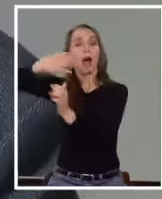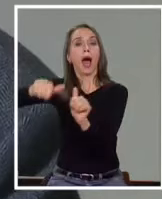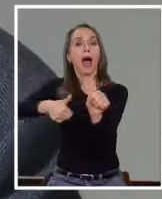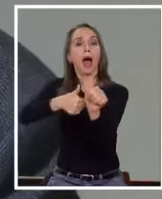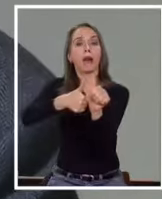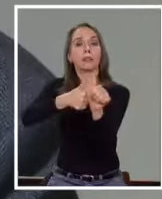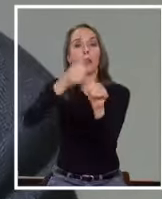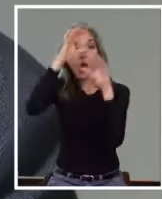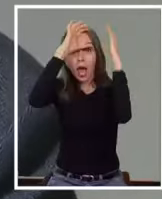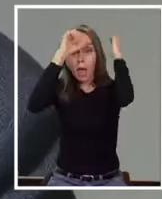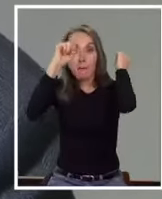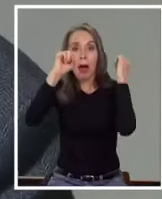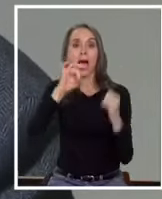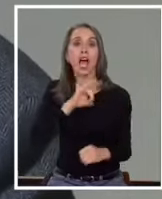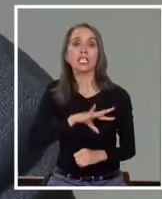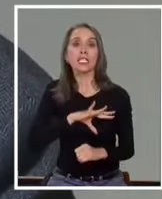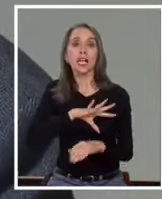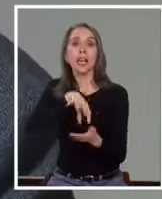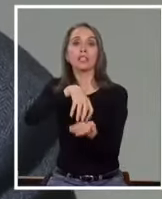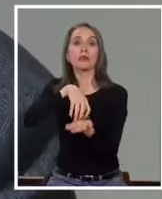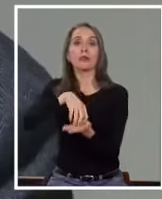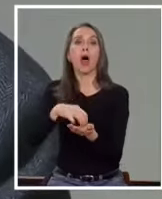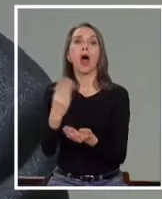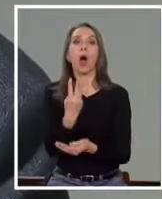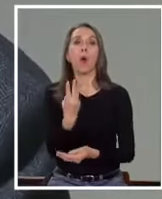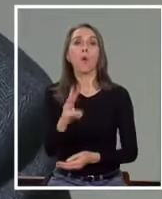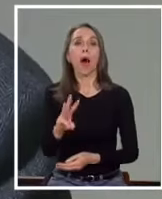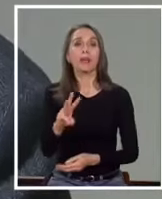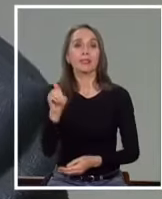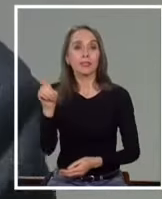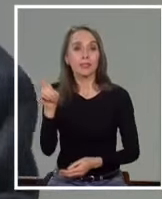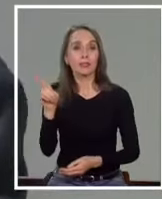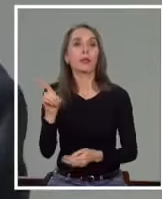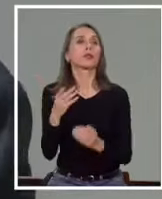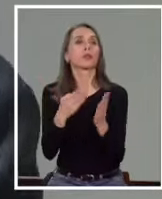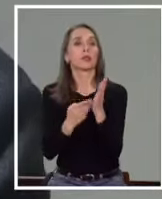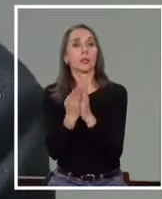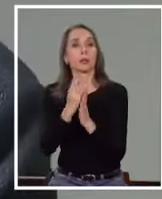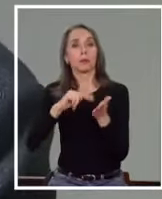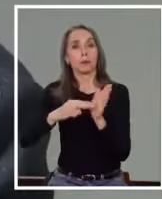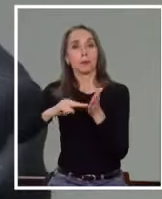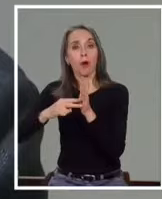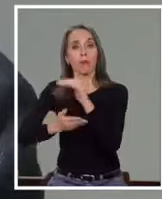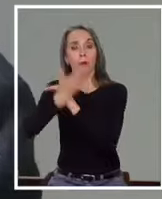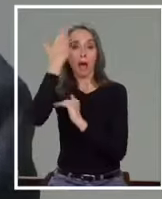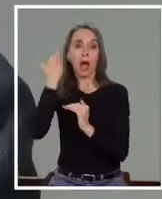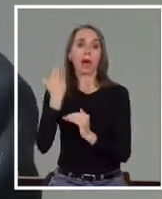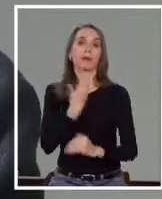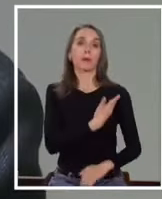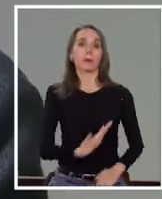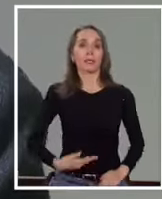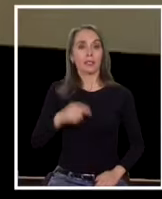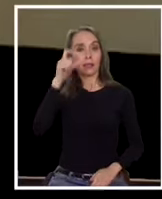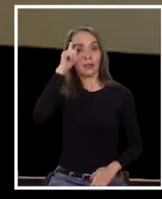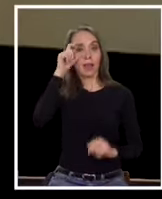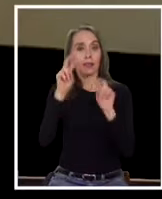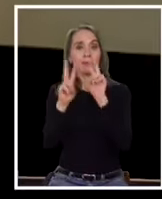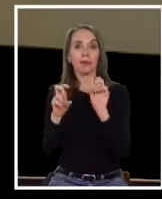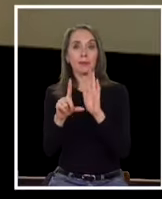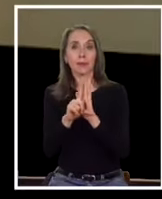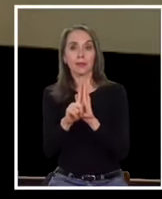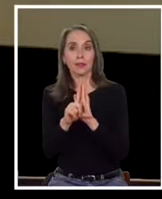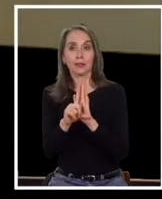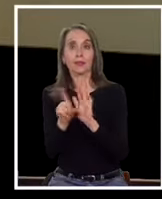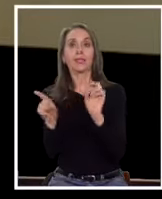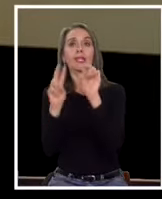a la Embajada de Chile en Washington, con muchos problemas que afrontó inicialmente el presidente Allende, de tipo jurídico. En torno